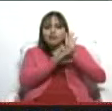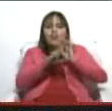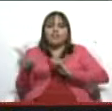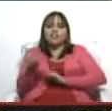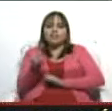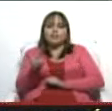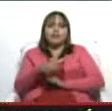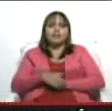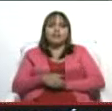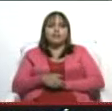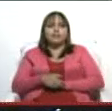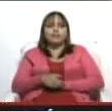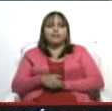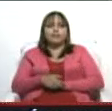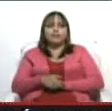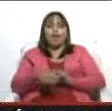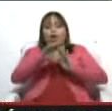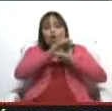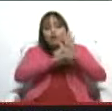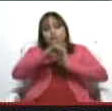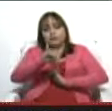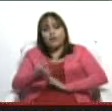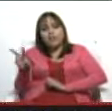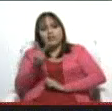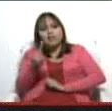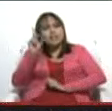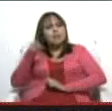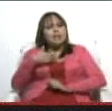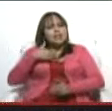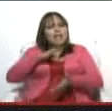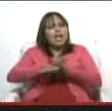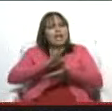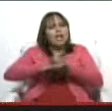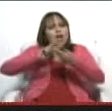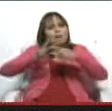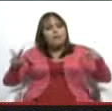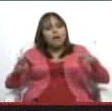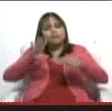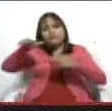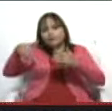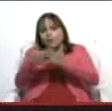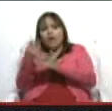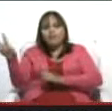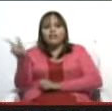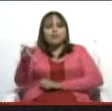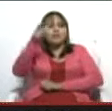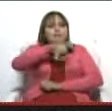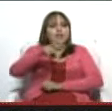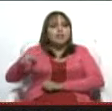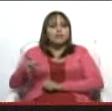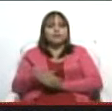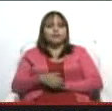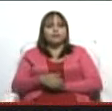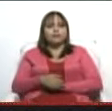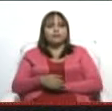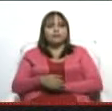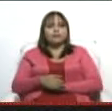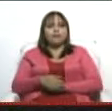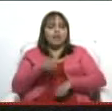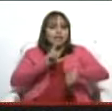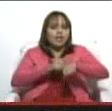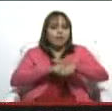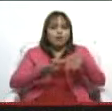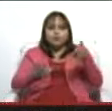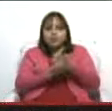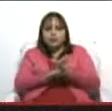Venezuela, en el clima de paz que respiramos todas y todos los venezolanos en estos momentos de construcción